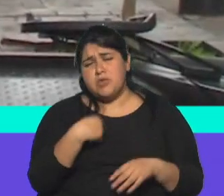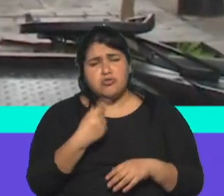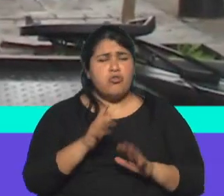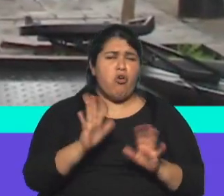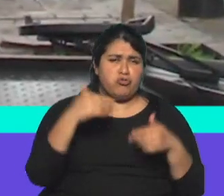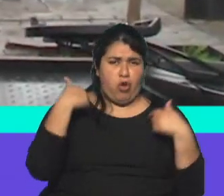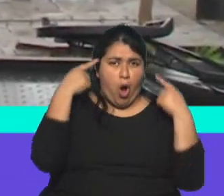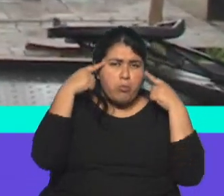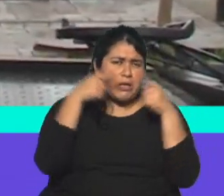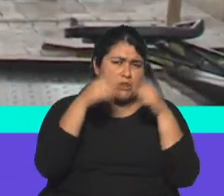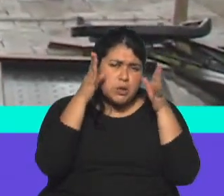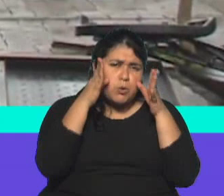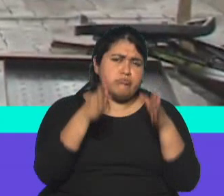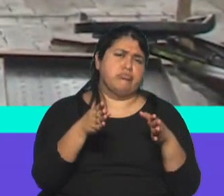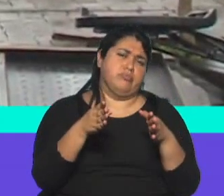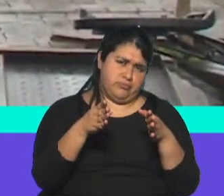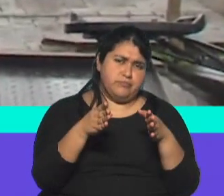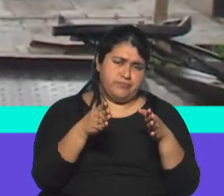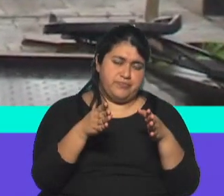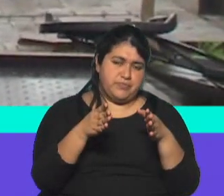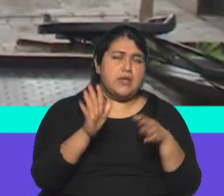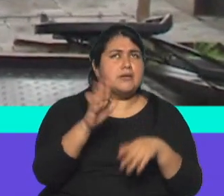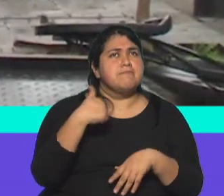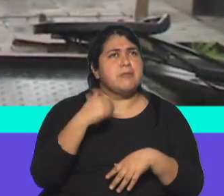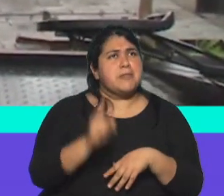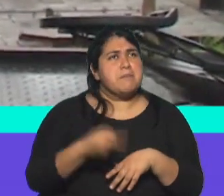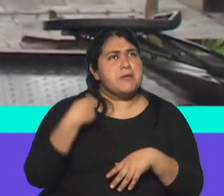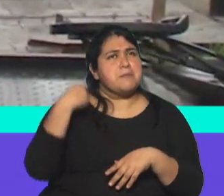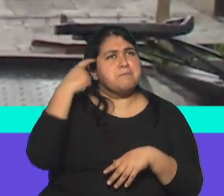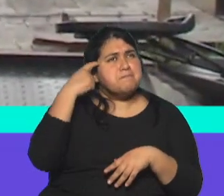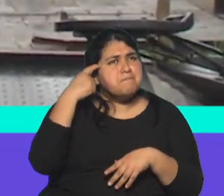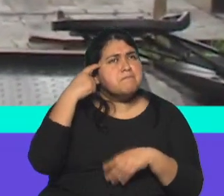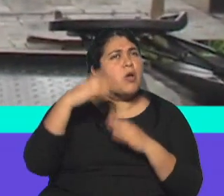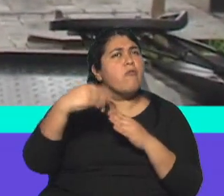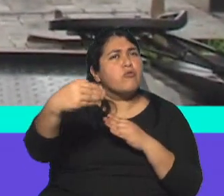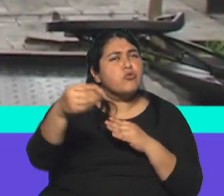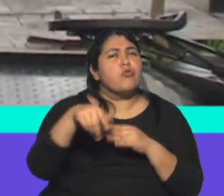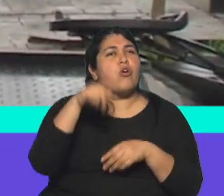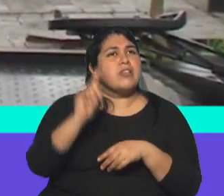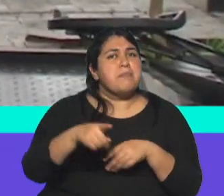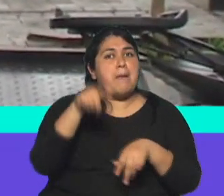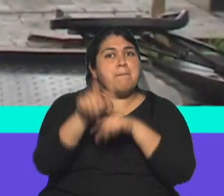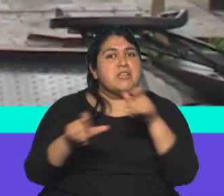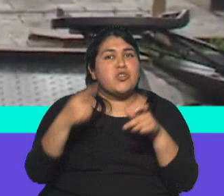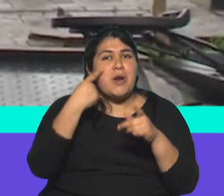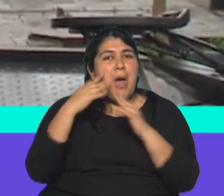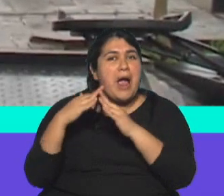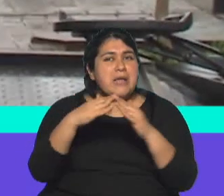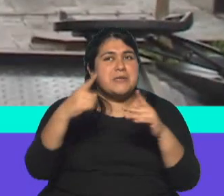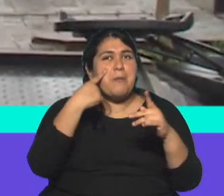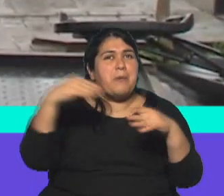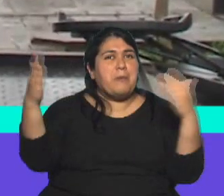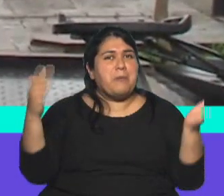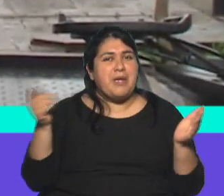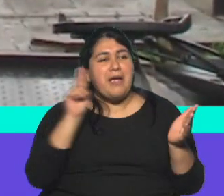un objetivo, también está el pensamiento de los que viven ahí, de los vecinos, de cómo veían el proyecto.